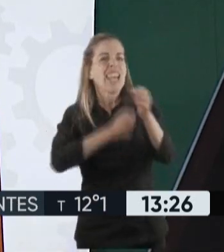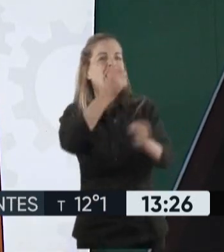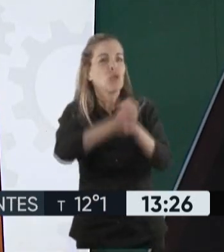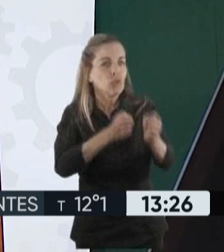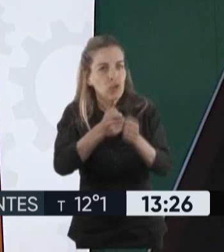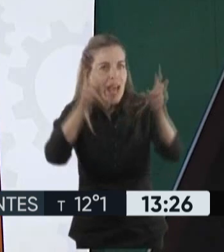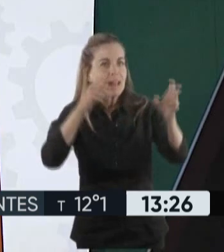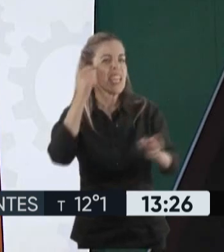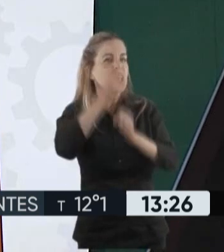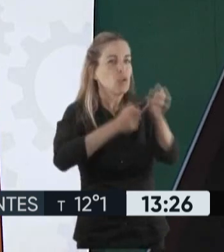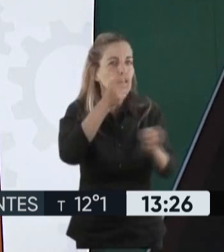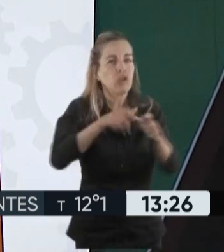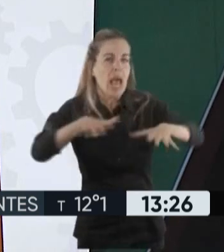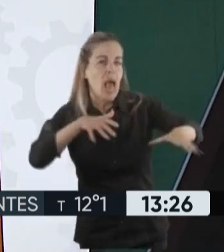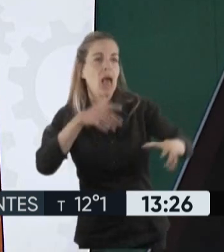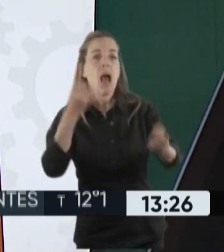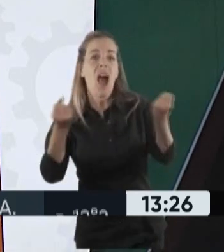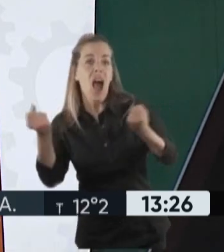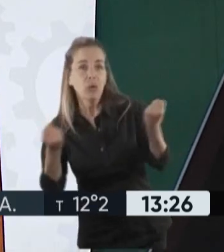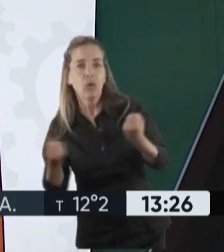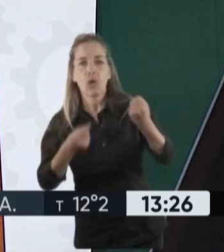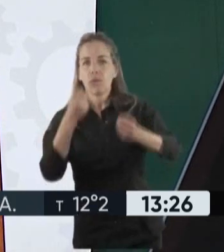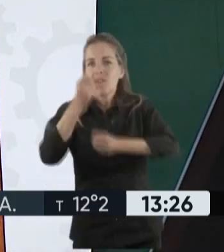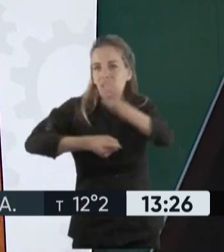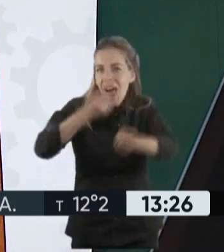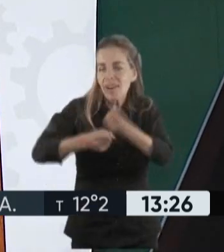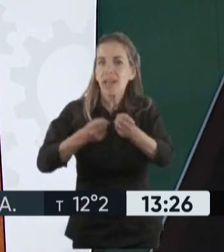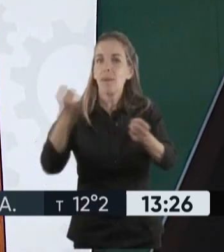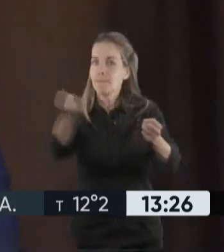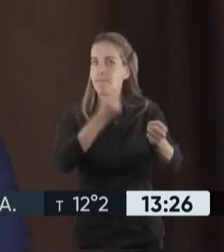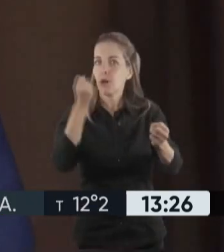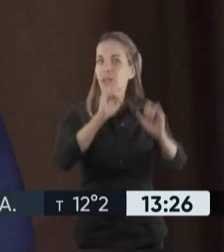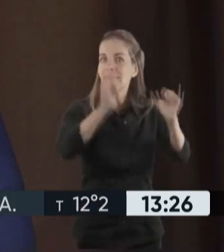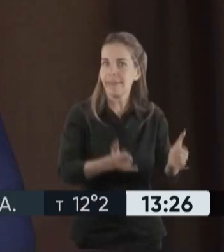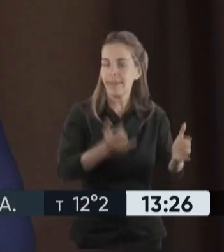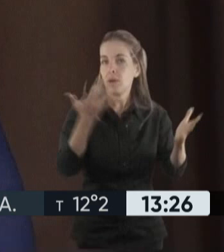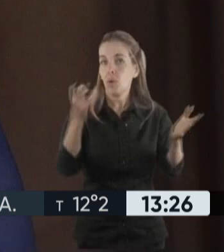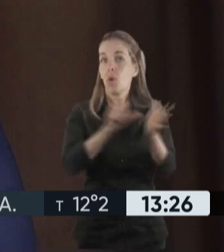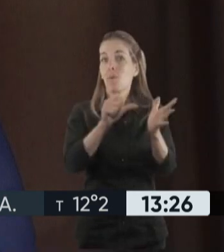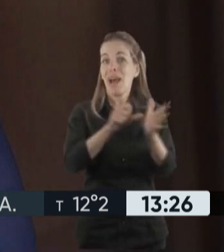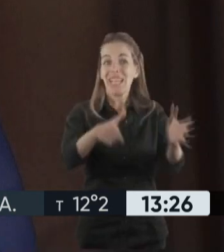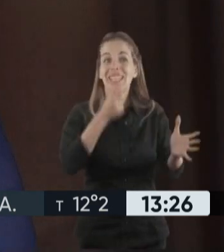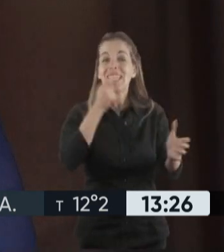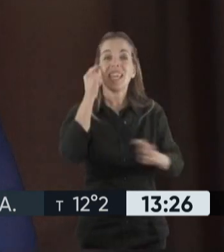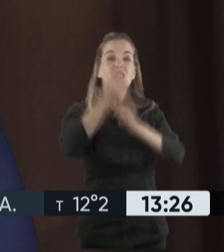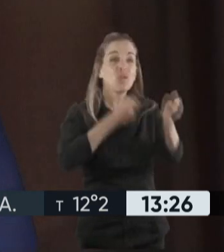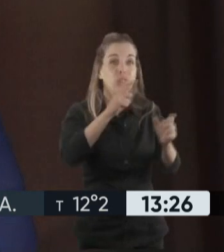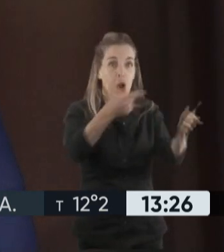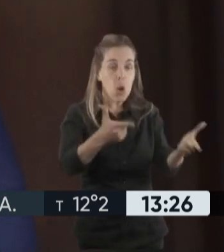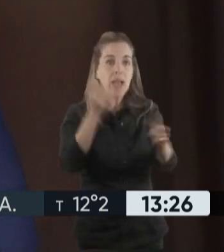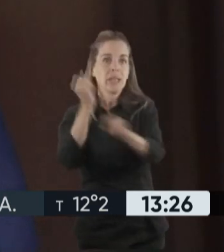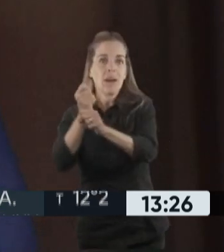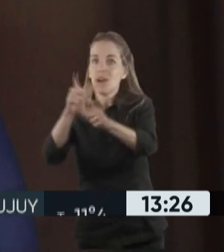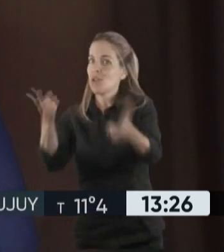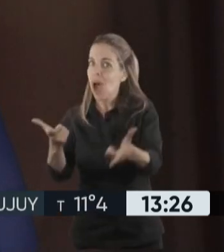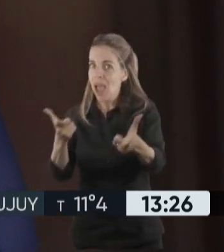industrial, la actividad automotriz, es muy importante. Un país sin industria es un país sin trabajo.